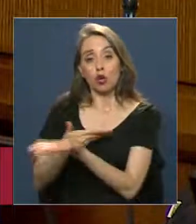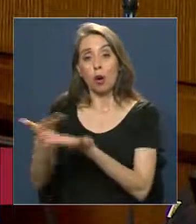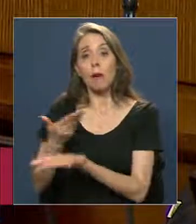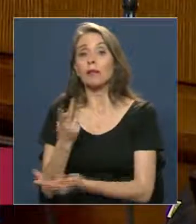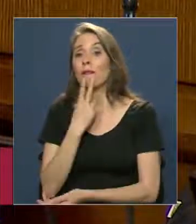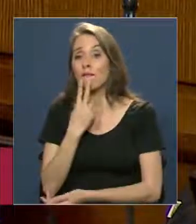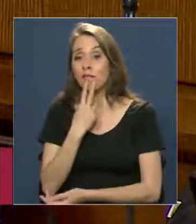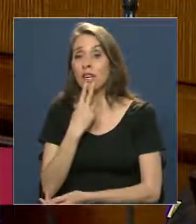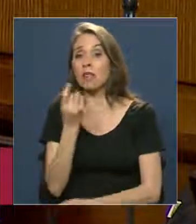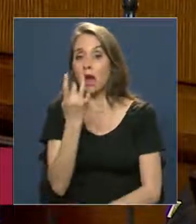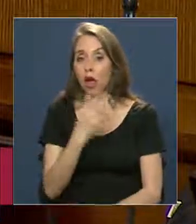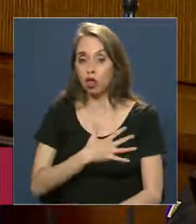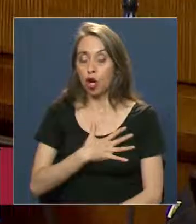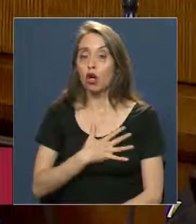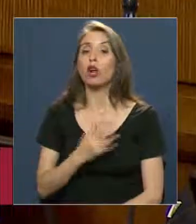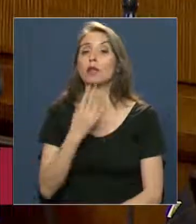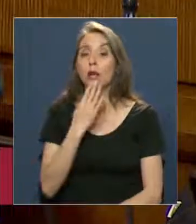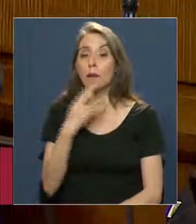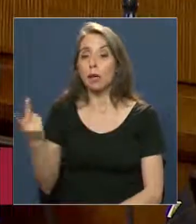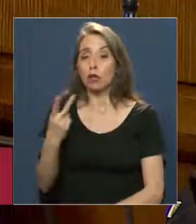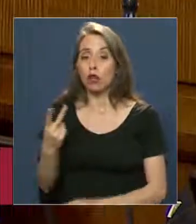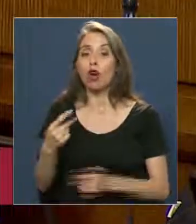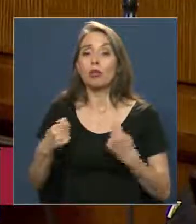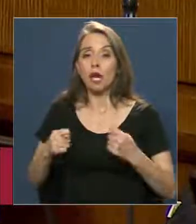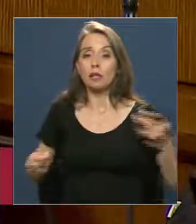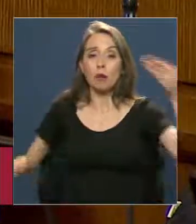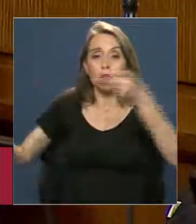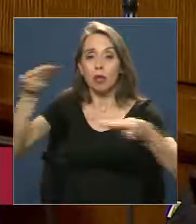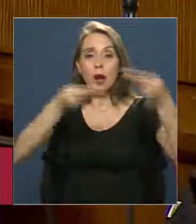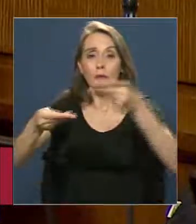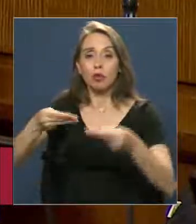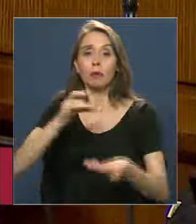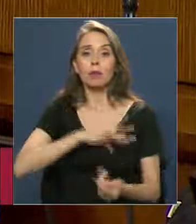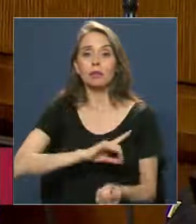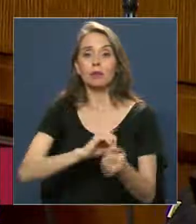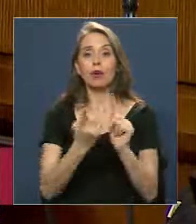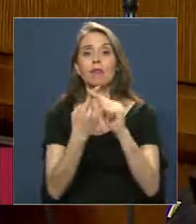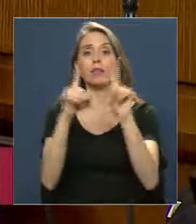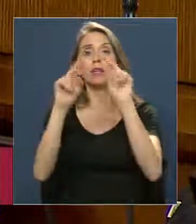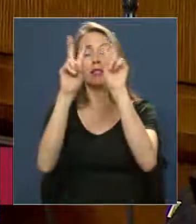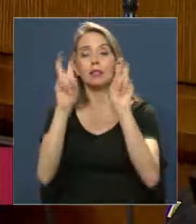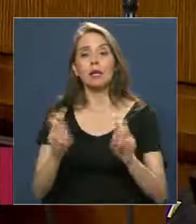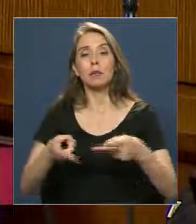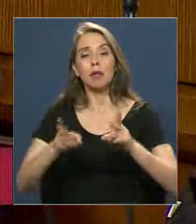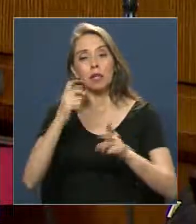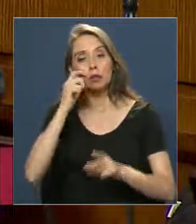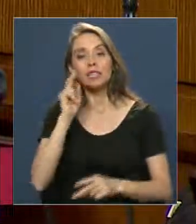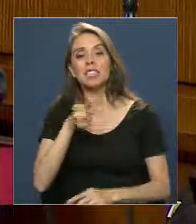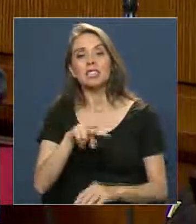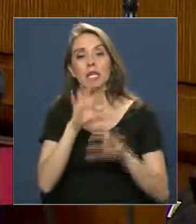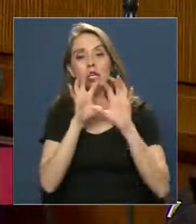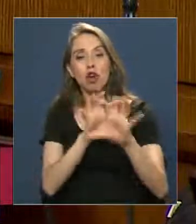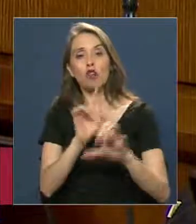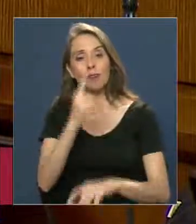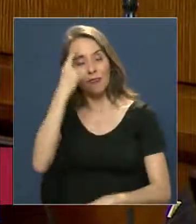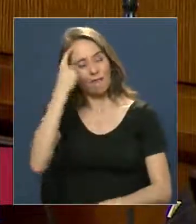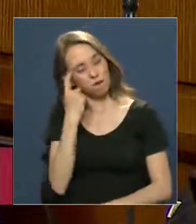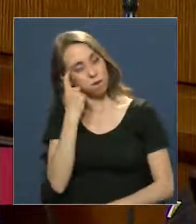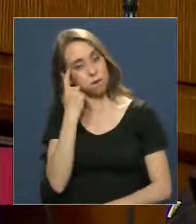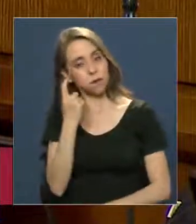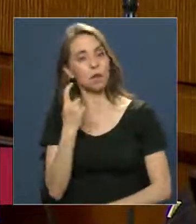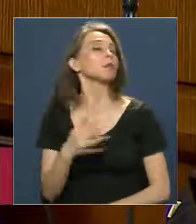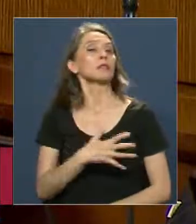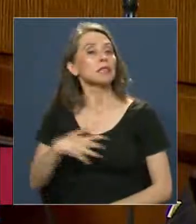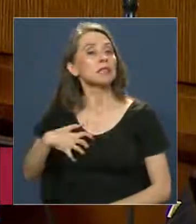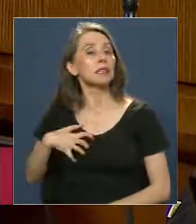hemos compartido una vida de construcción para un Chile distinto en el tema de derechos humanos. Sin odio, sin resentimiento, pero también con el hecho y con la